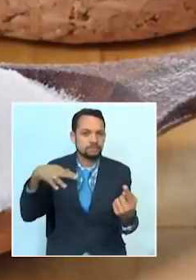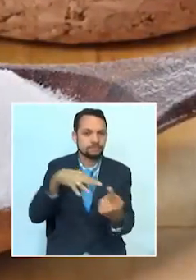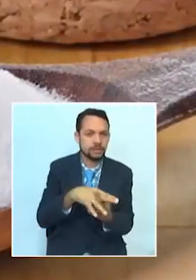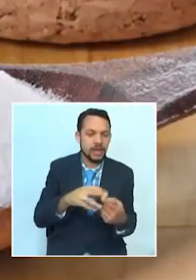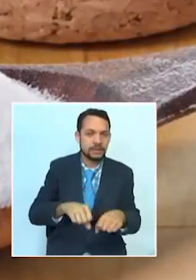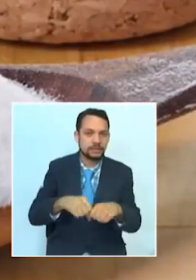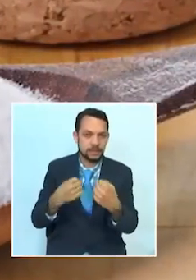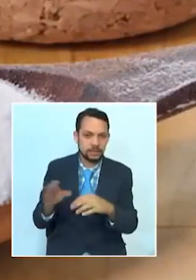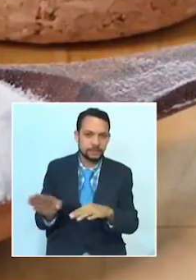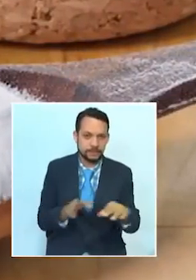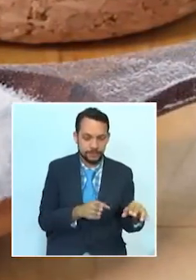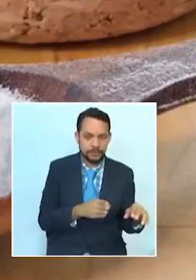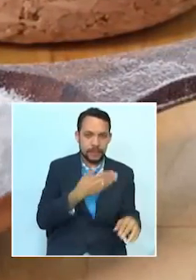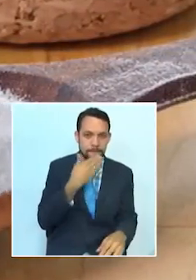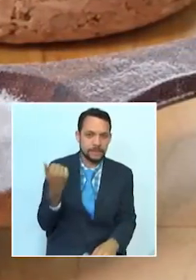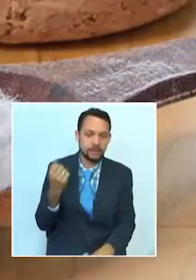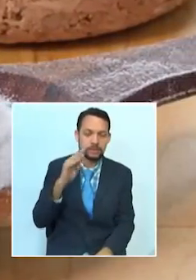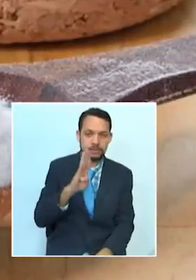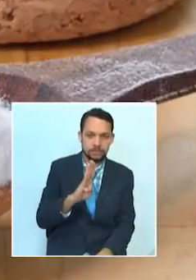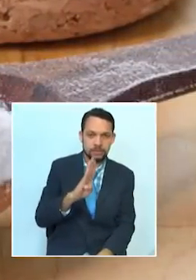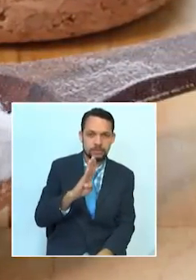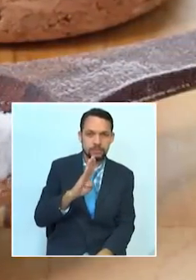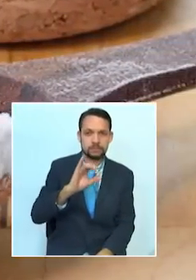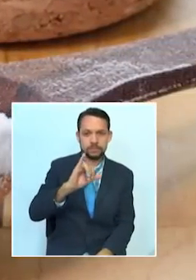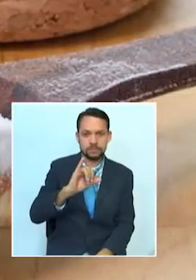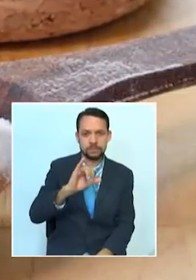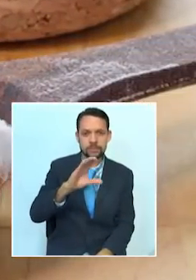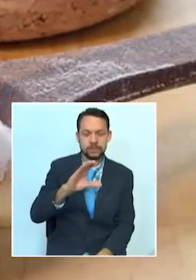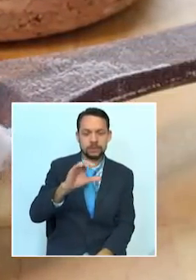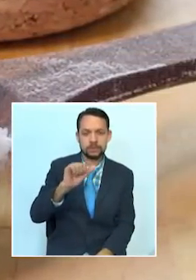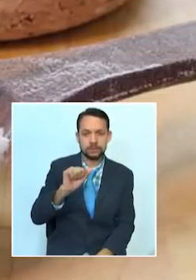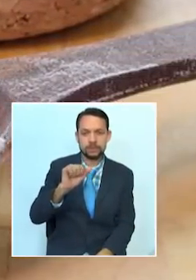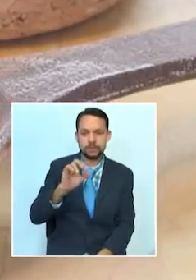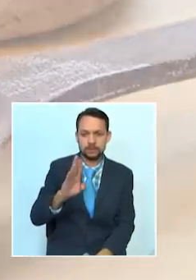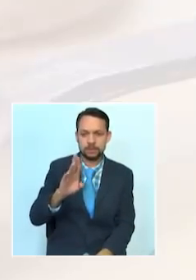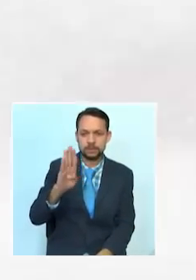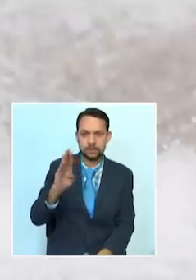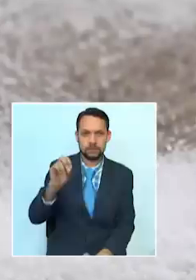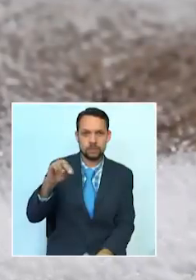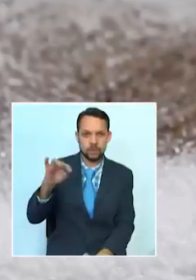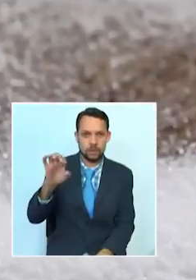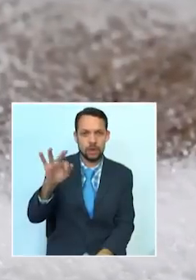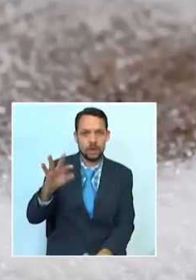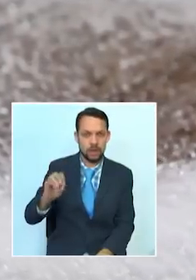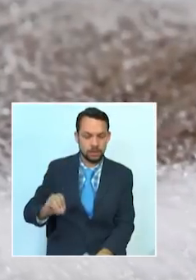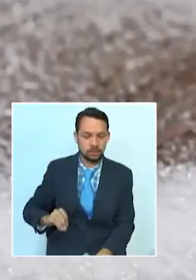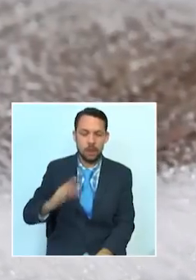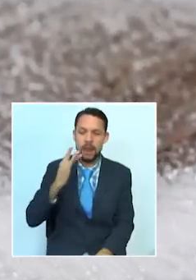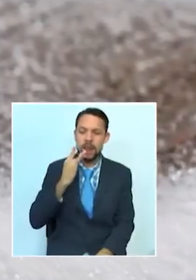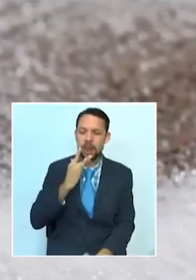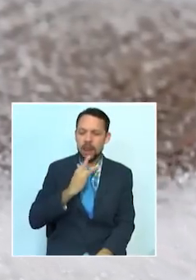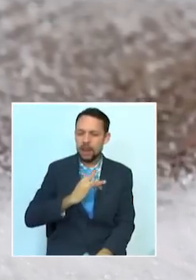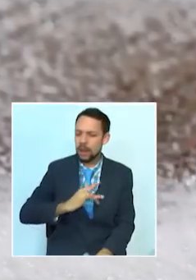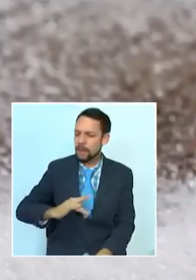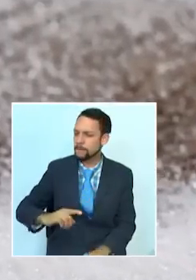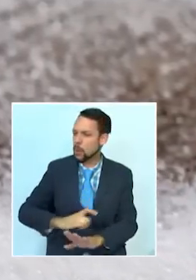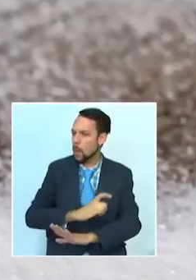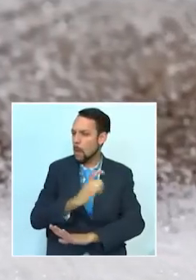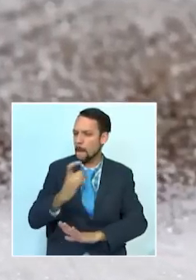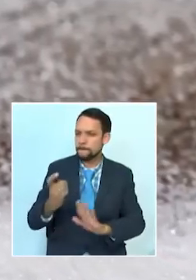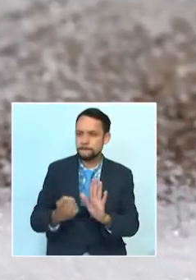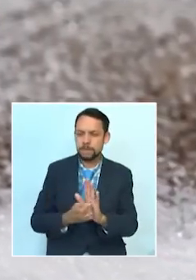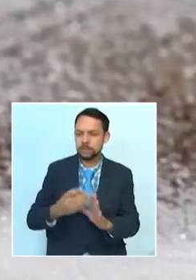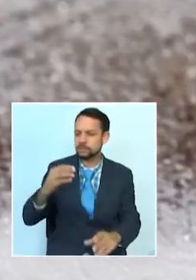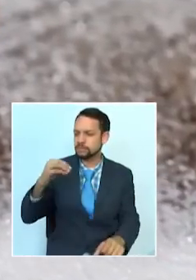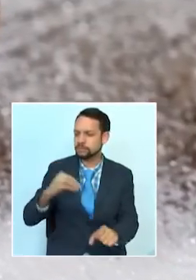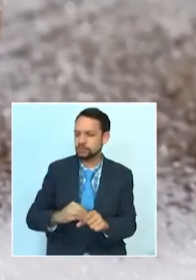bicarbonato de sodio es el Aliado estrella para esta purificación pues limpia la superficie perfectamente y libera nuestras